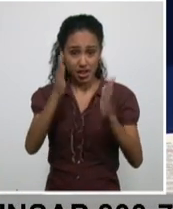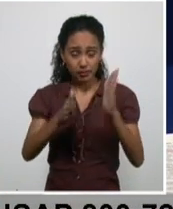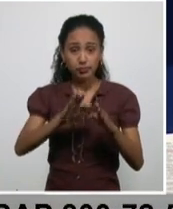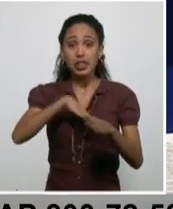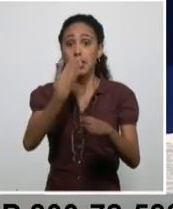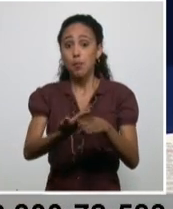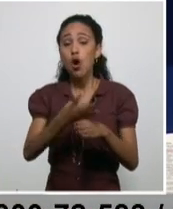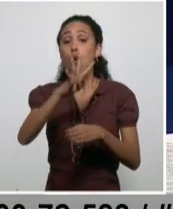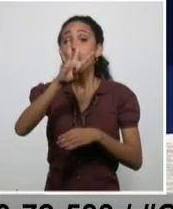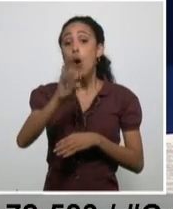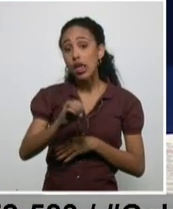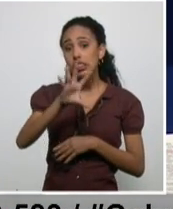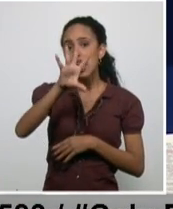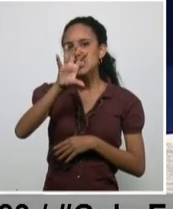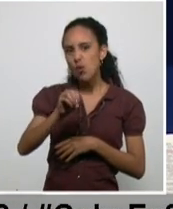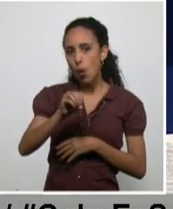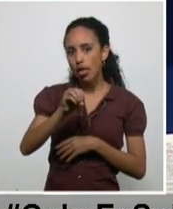40, 50 casos.